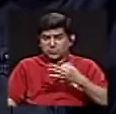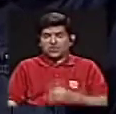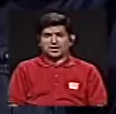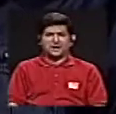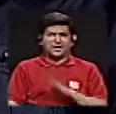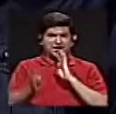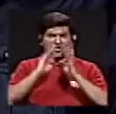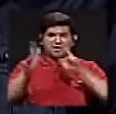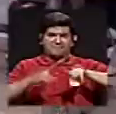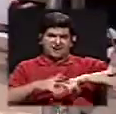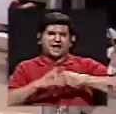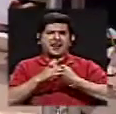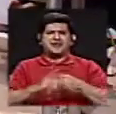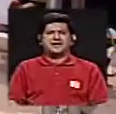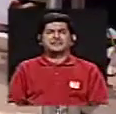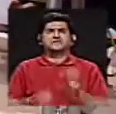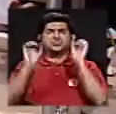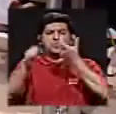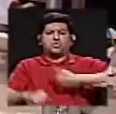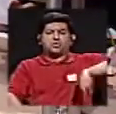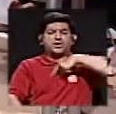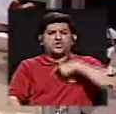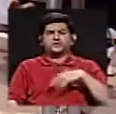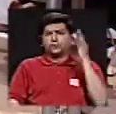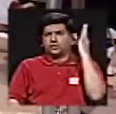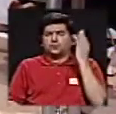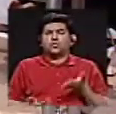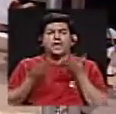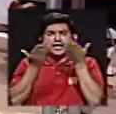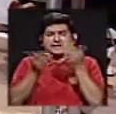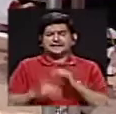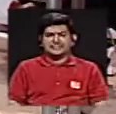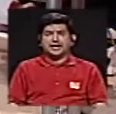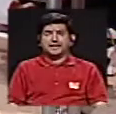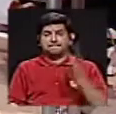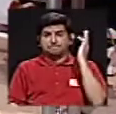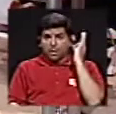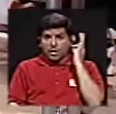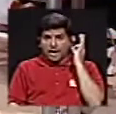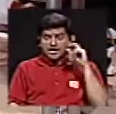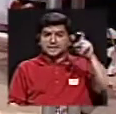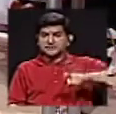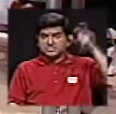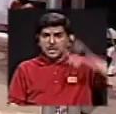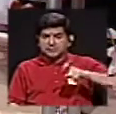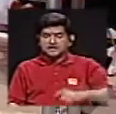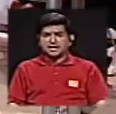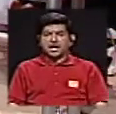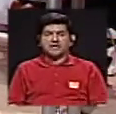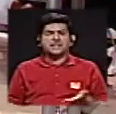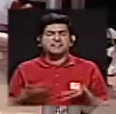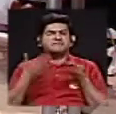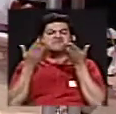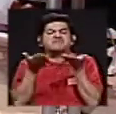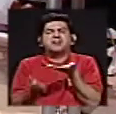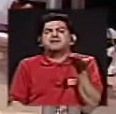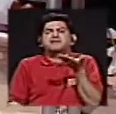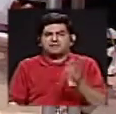hablábamos al inicio de que es lo que podemos aportar las mujeres yo creo que las mujeres debemos de aportar